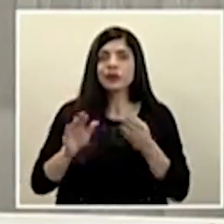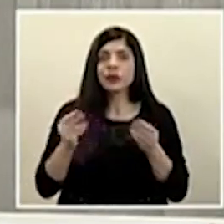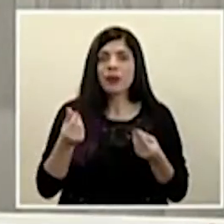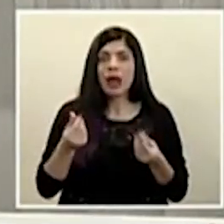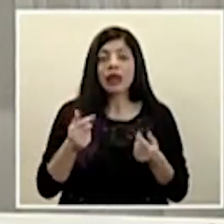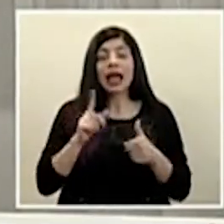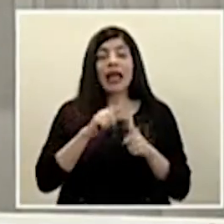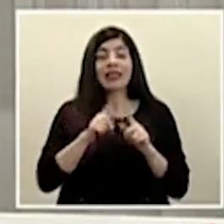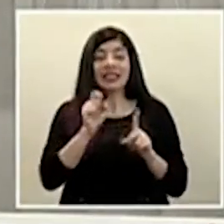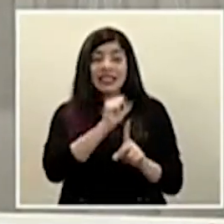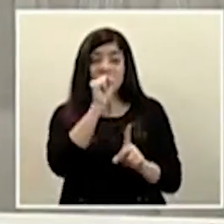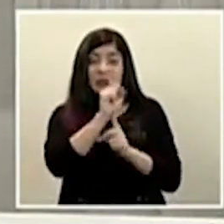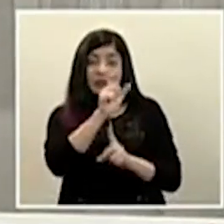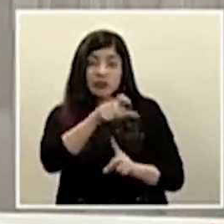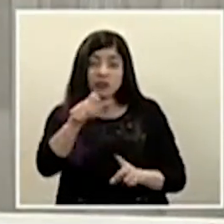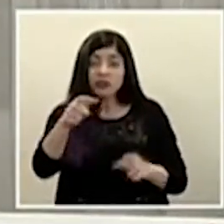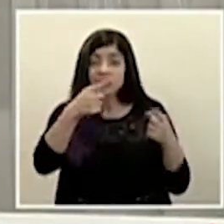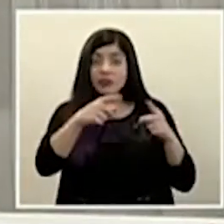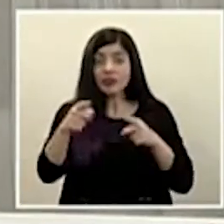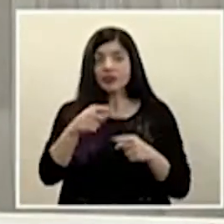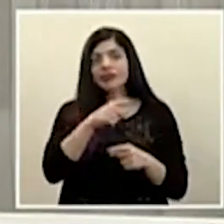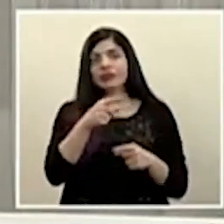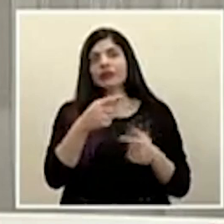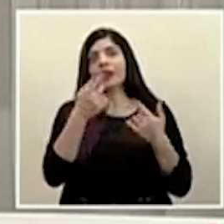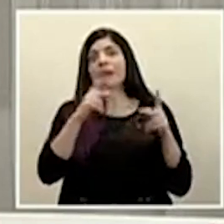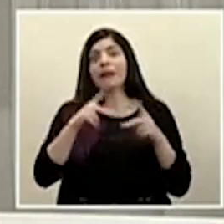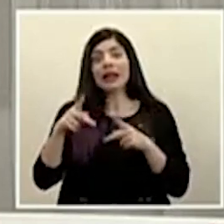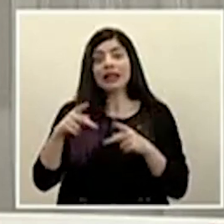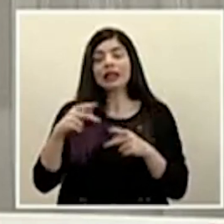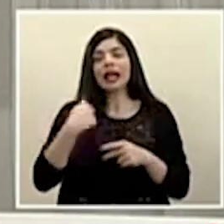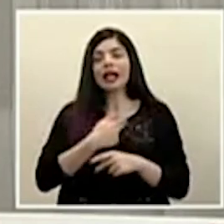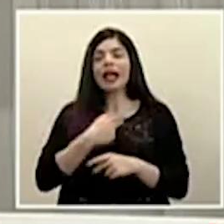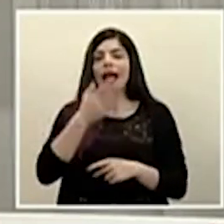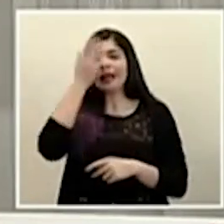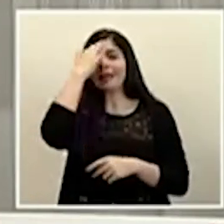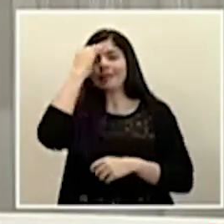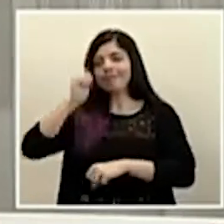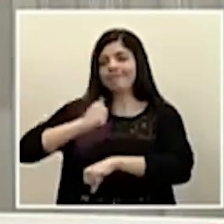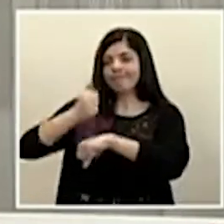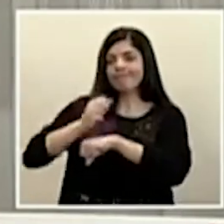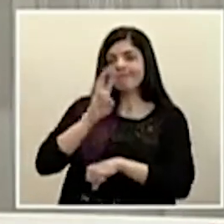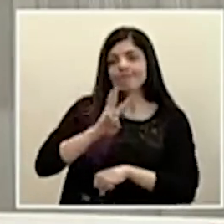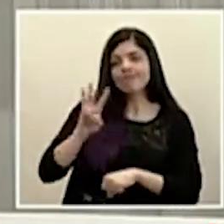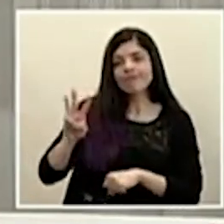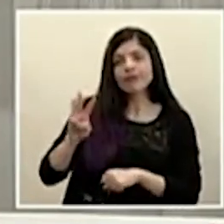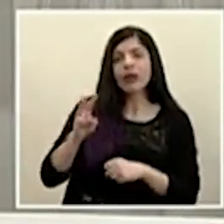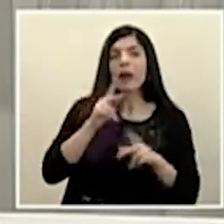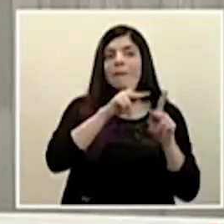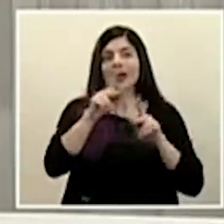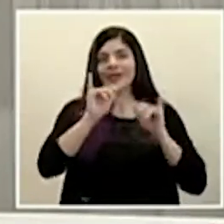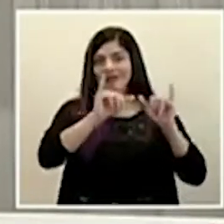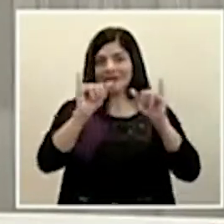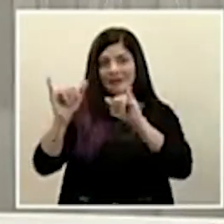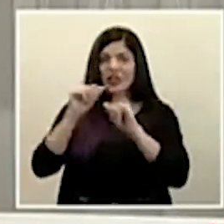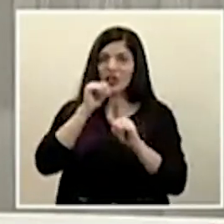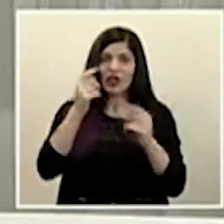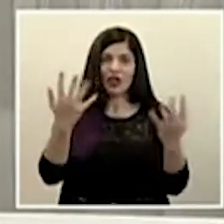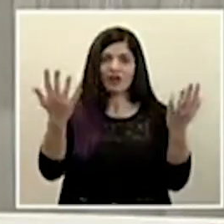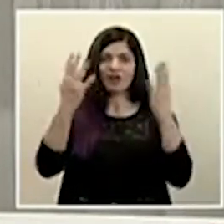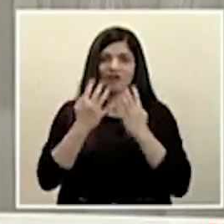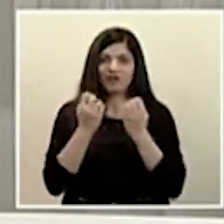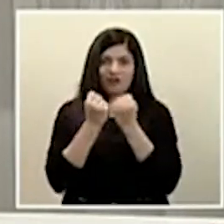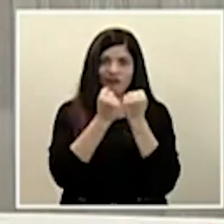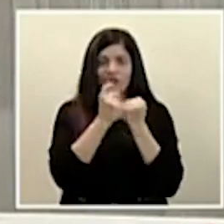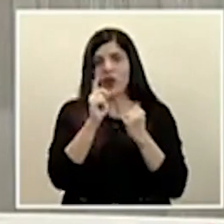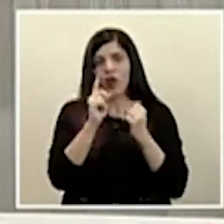realidad humana nos ha llevado no solo a lanzar la plataforma que nos permite garantizar el distanciamiento social, sino que también nos